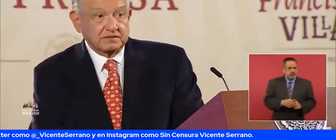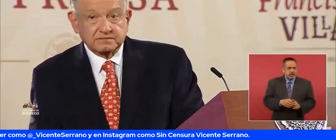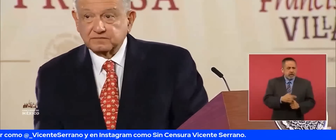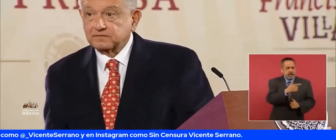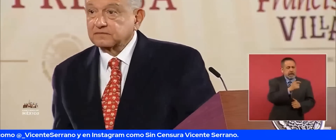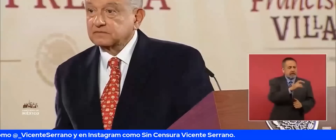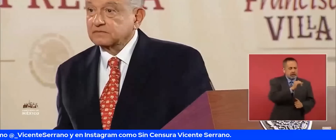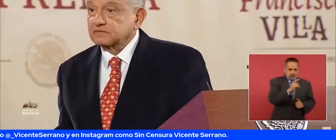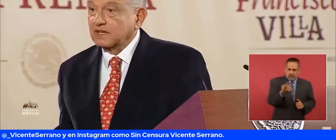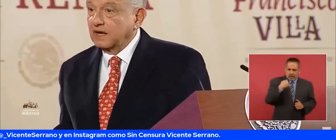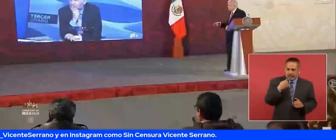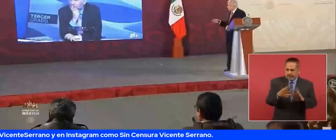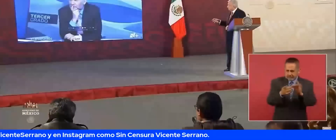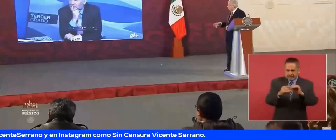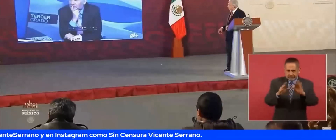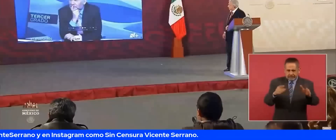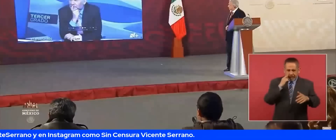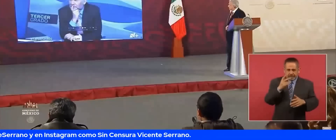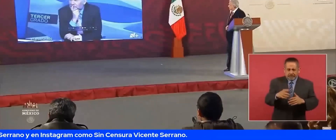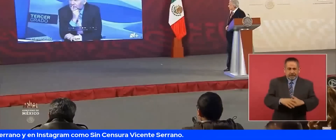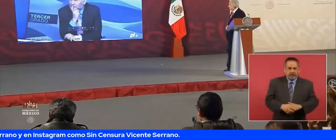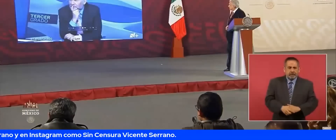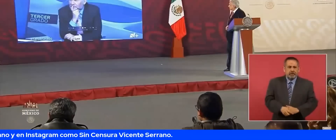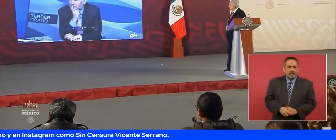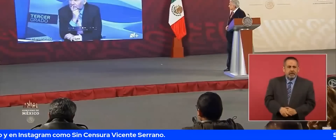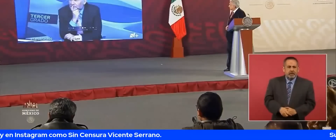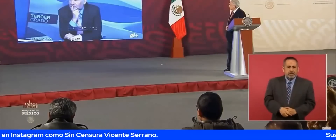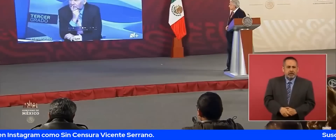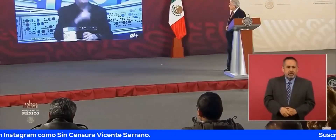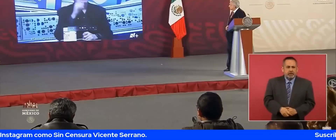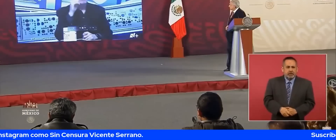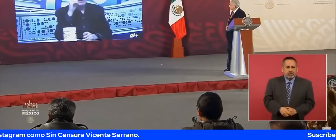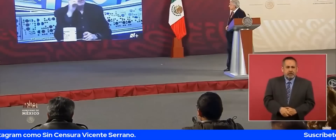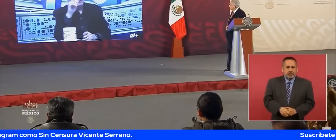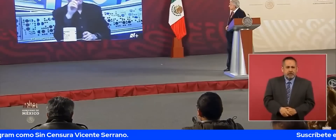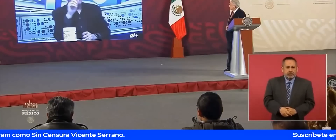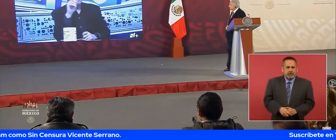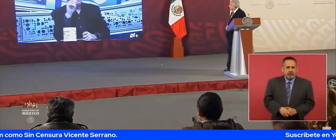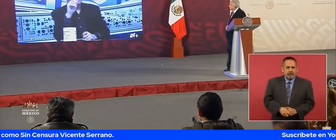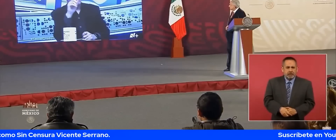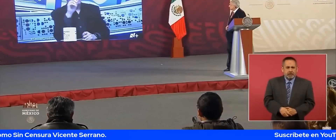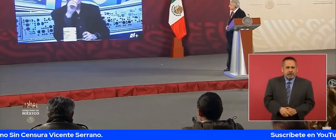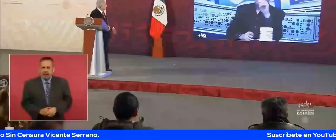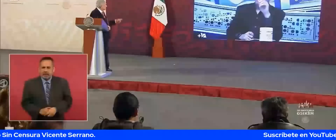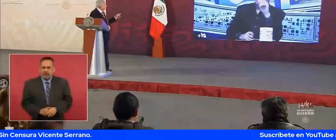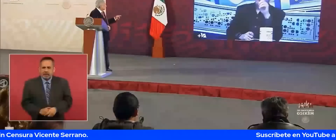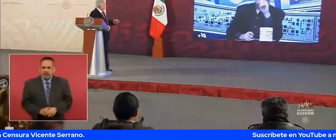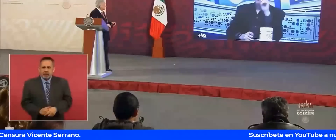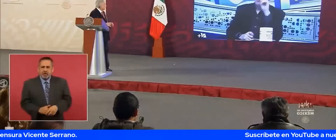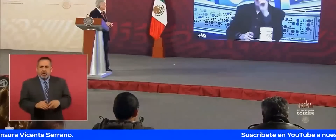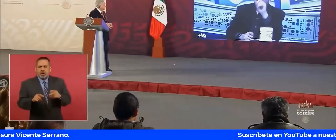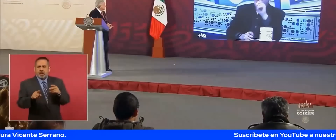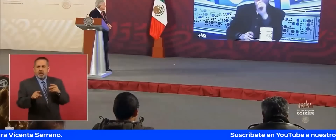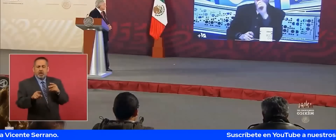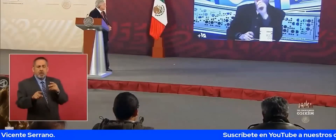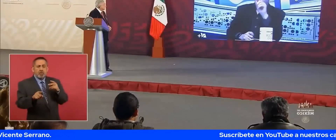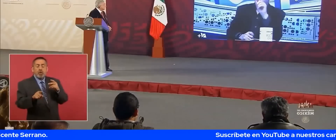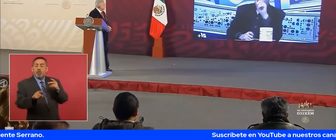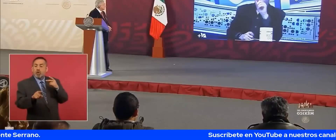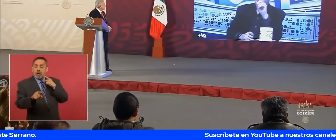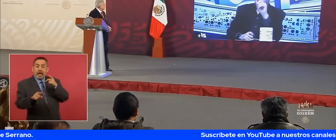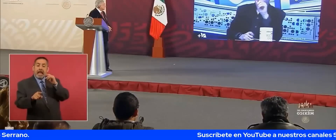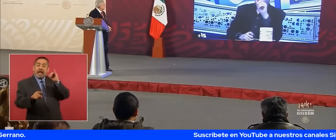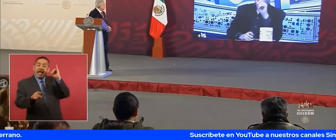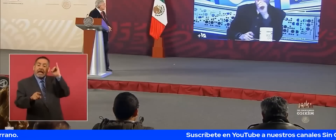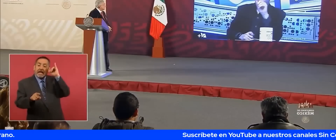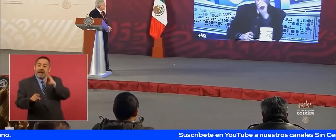García Luna? A ver si se puede. Política, pero sí responsable, como jefe del